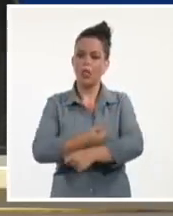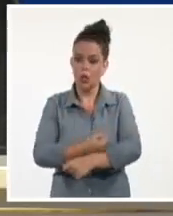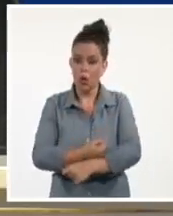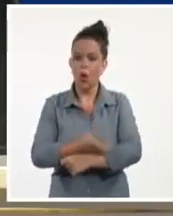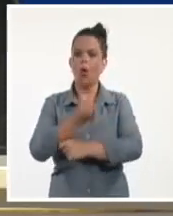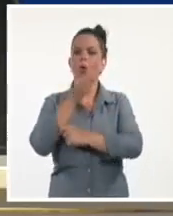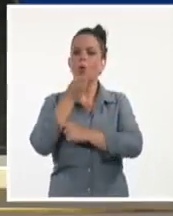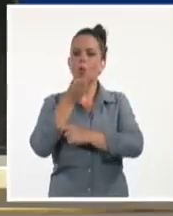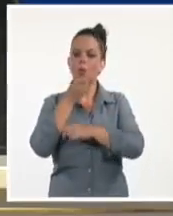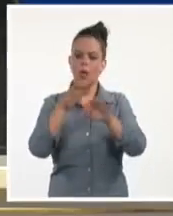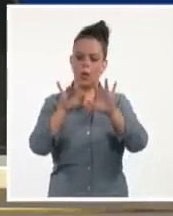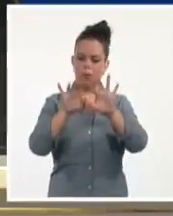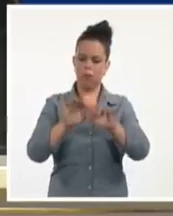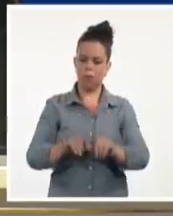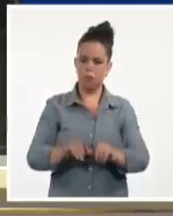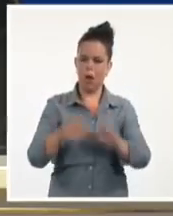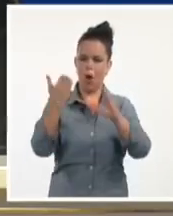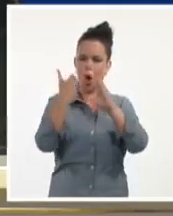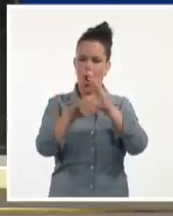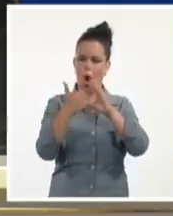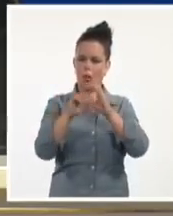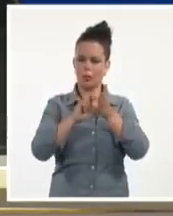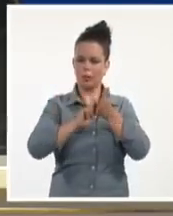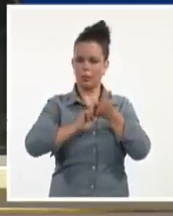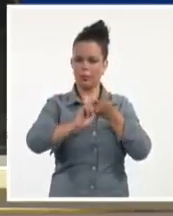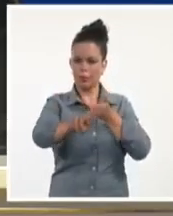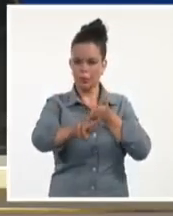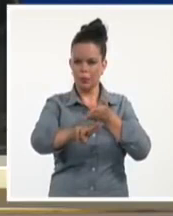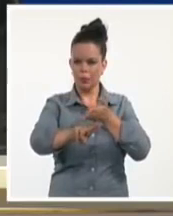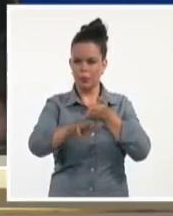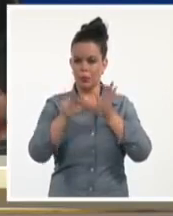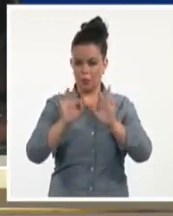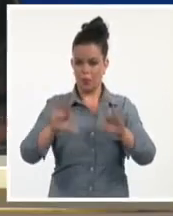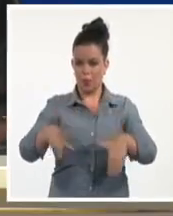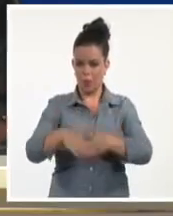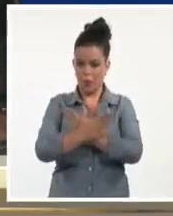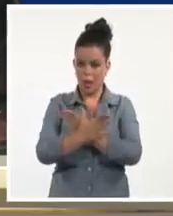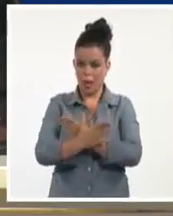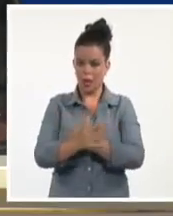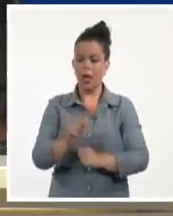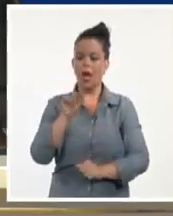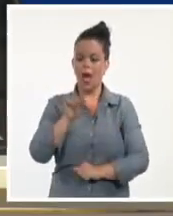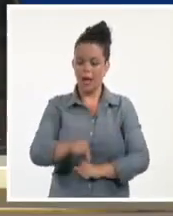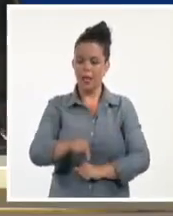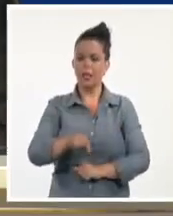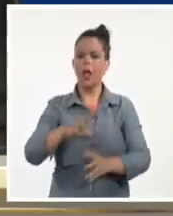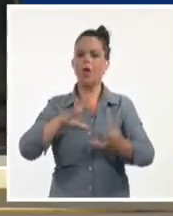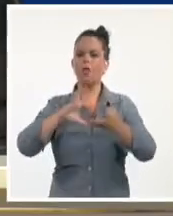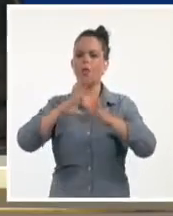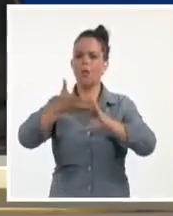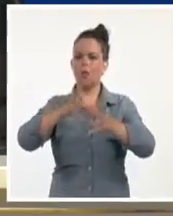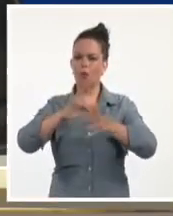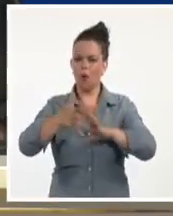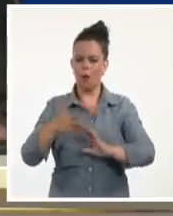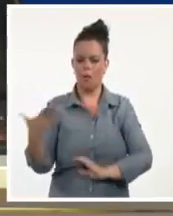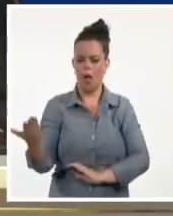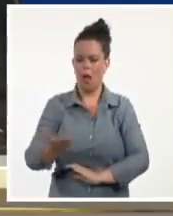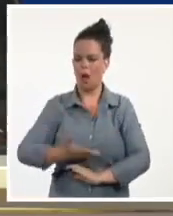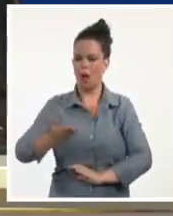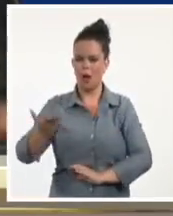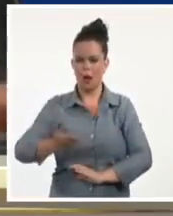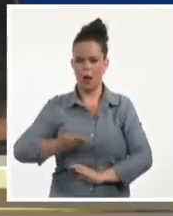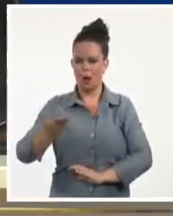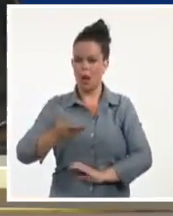con el envío de la información a nuestras embajadas y de esta manera también tratar de agilizar todo el